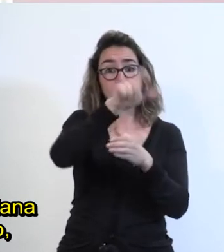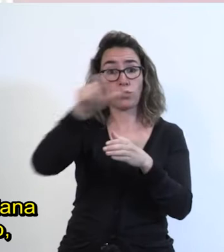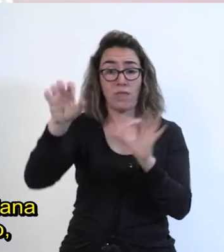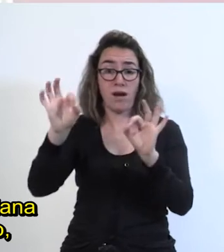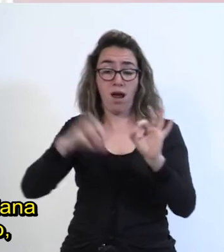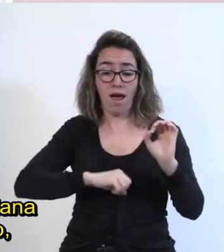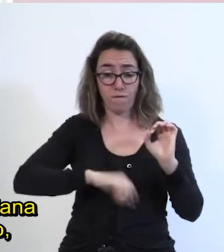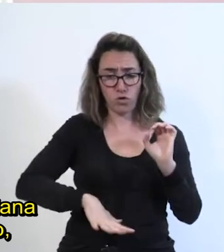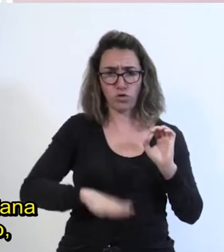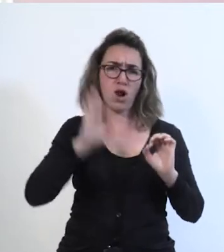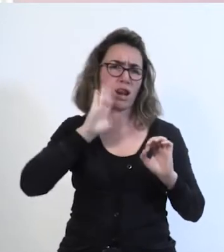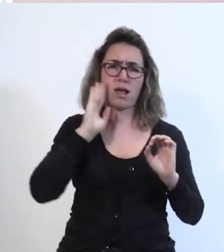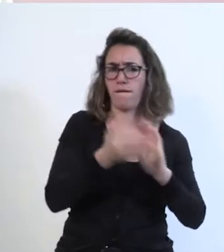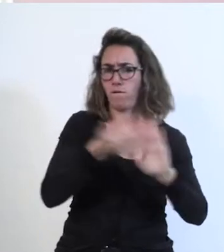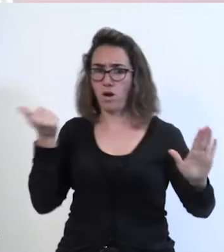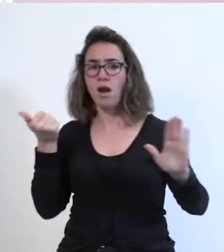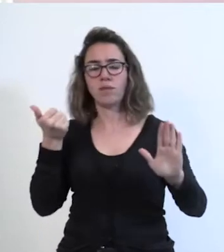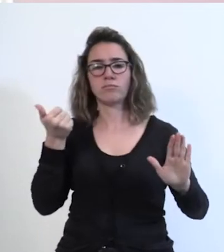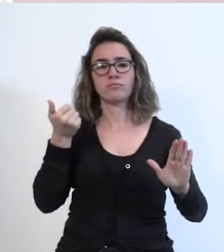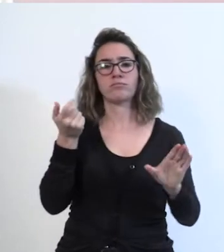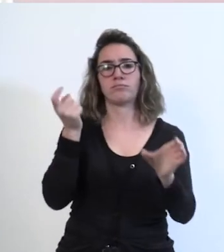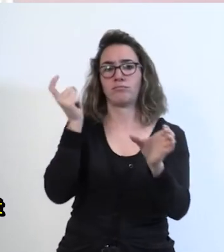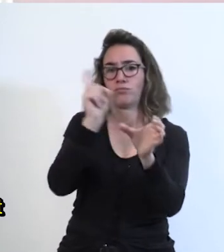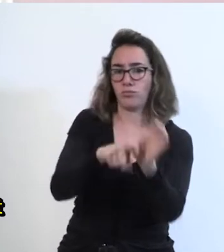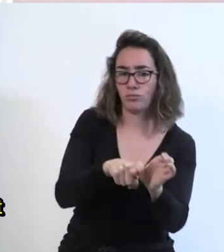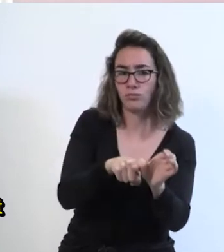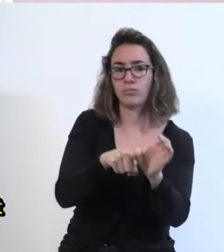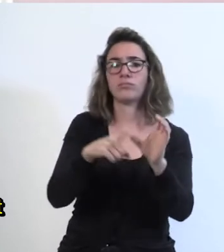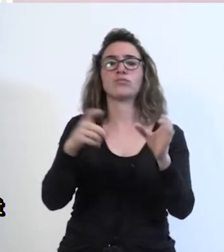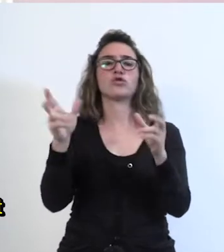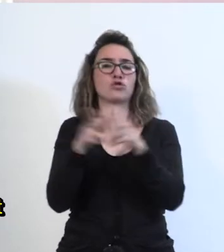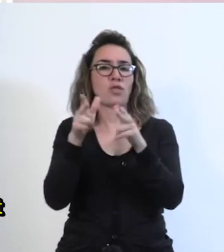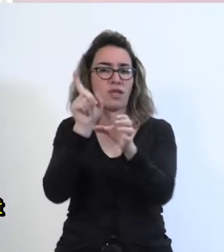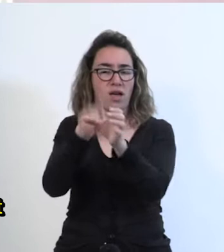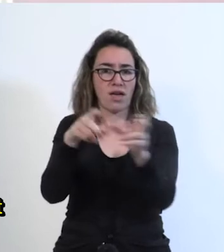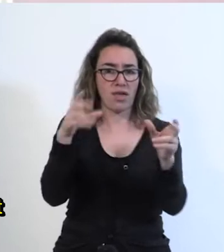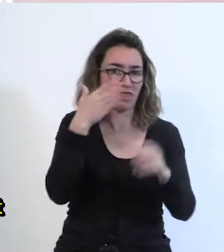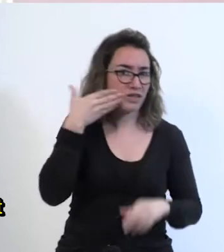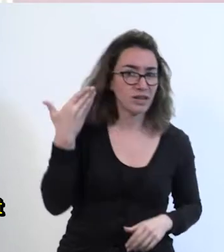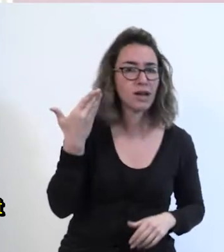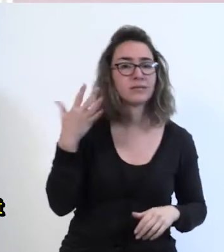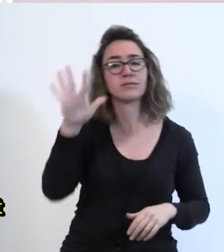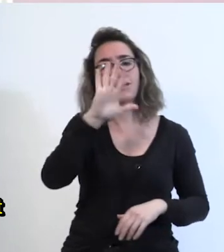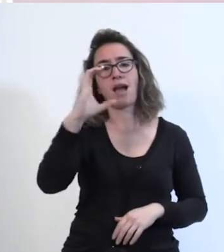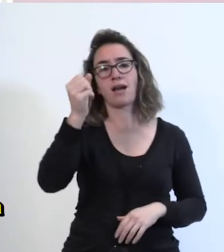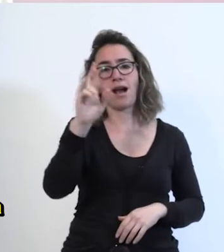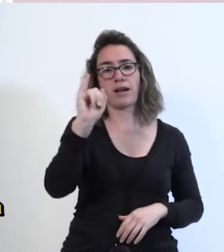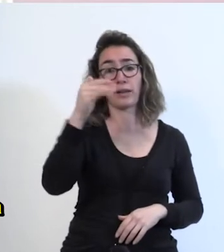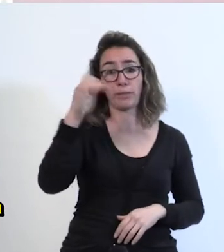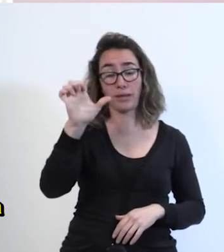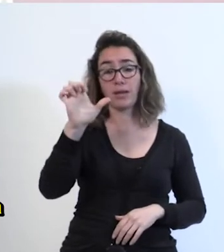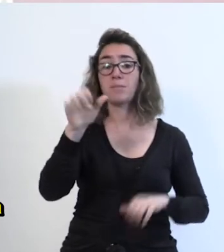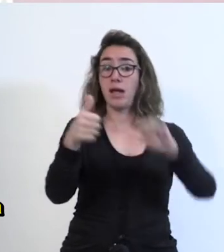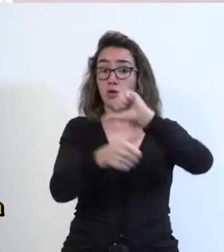por la despenalización del aborto, socia fundadora de Las Dignas, referente de Red Mujer y Hábitat de América Latina y el Caribe y de la